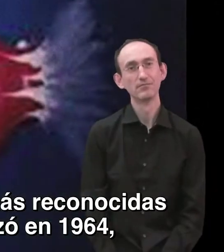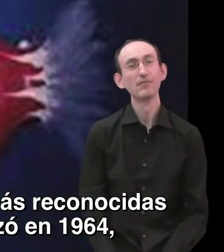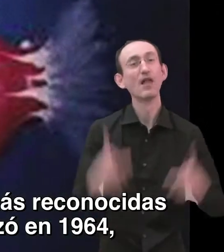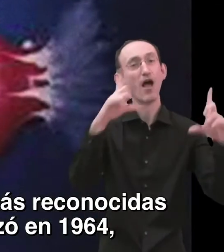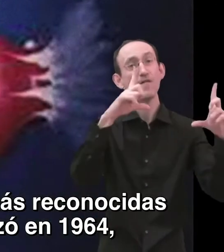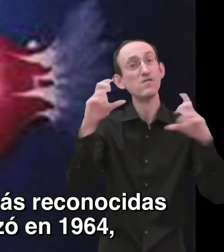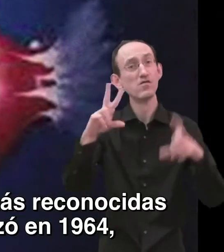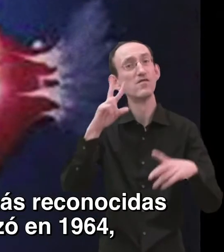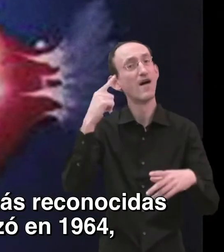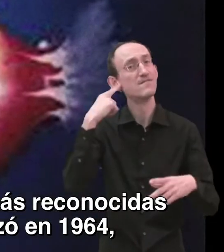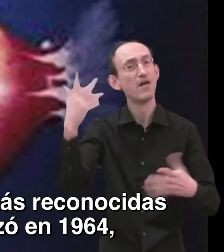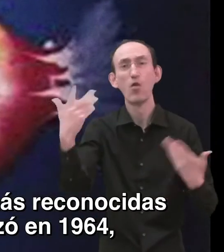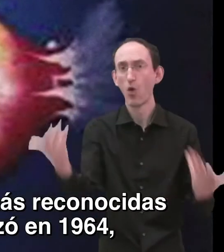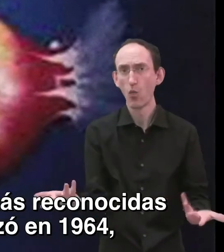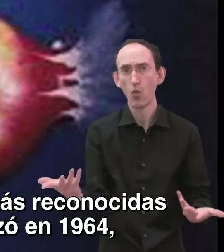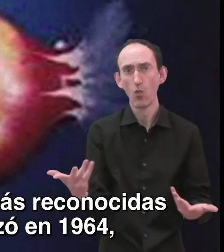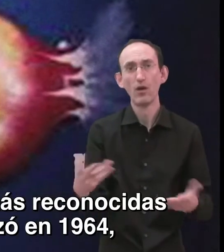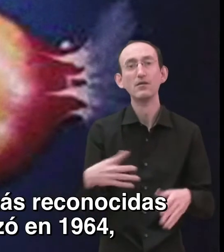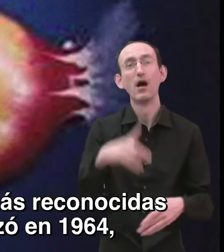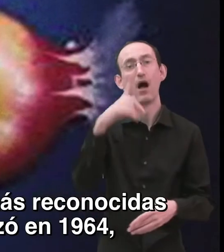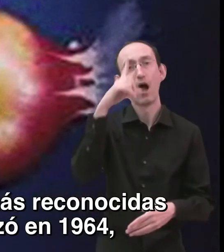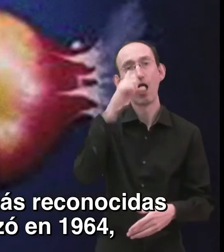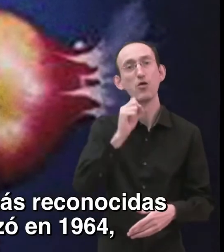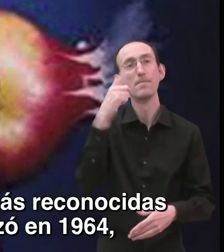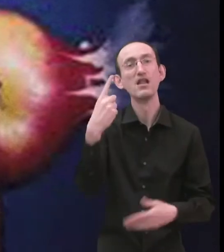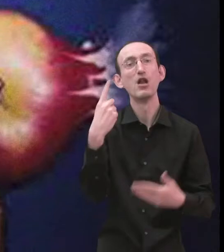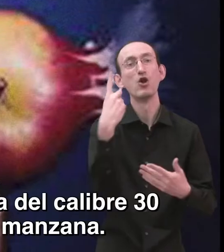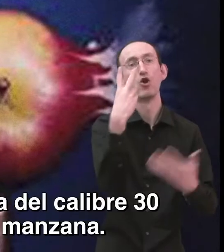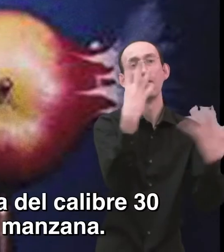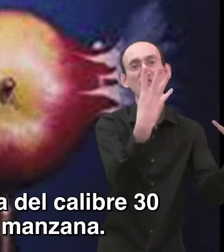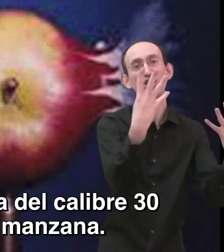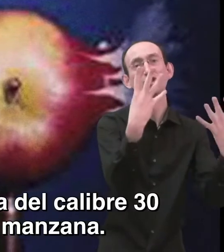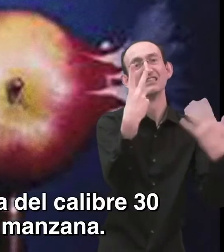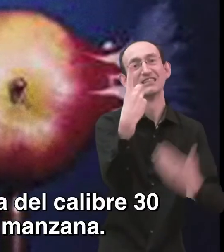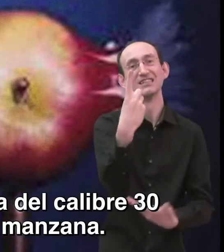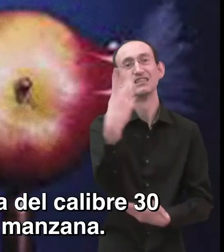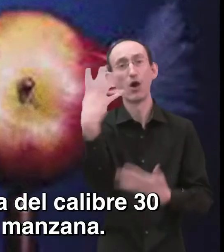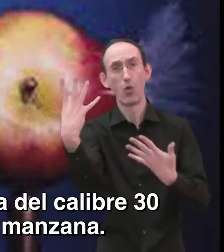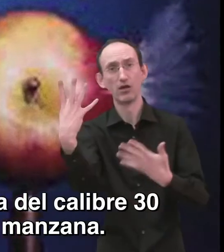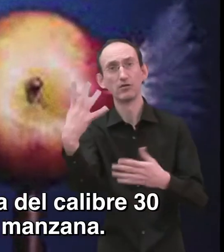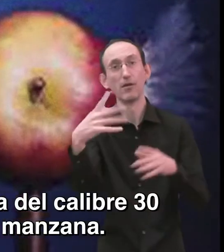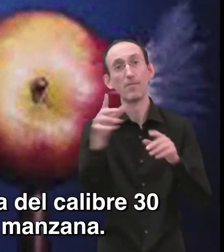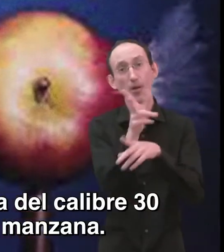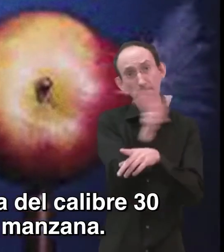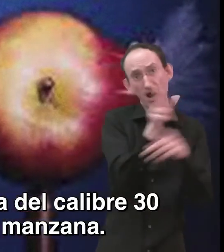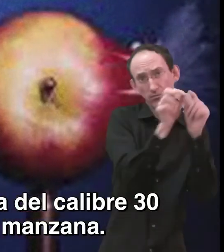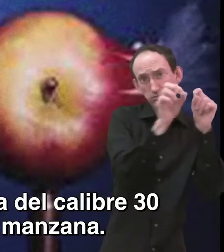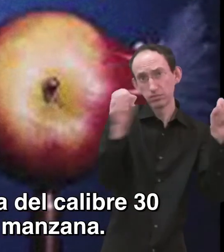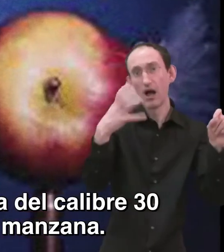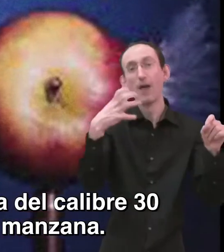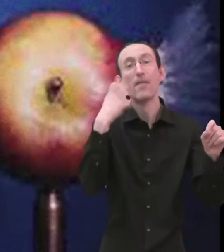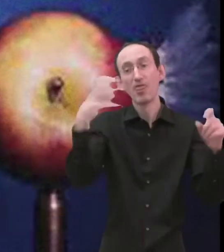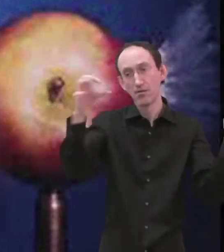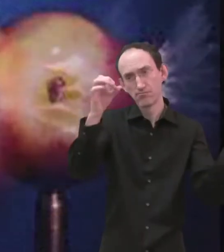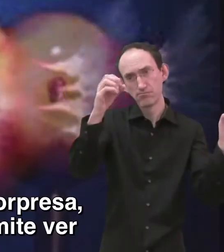fotografías más reconocidas figura la que realizó en 1964, cuando captó una bala del calibre 30 atravesando una